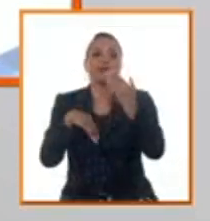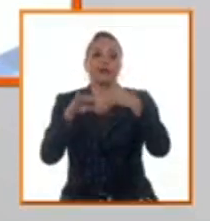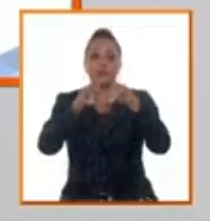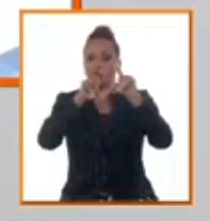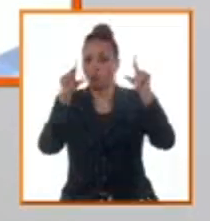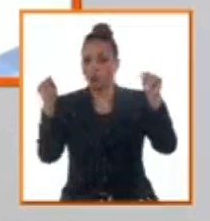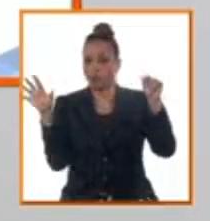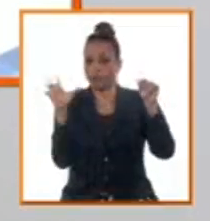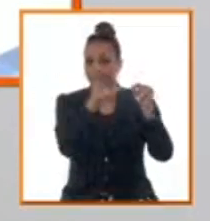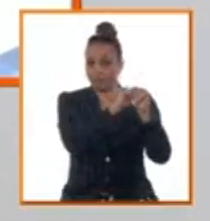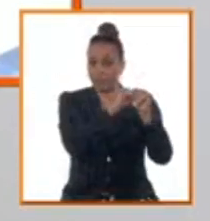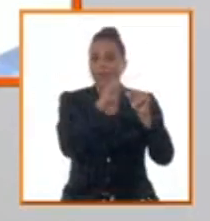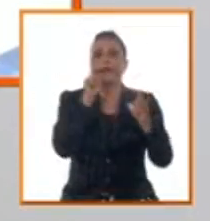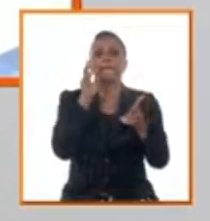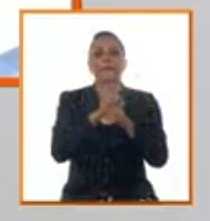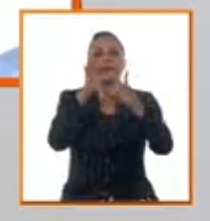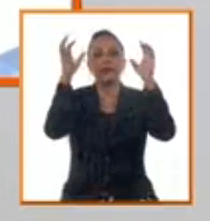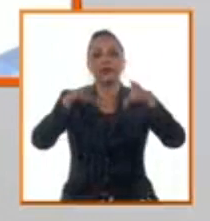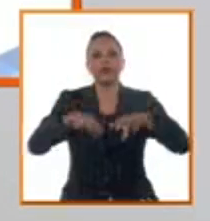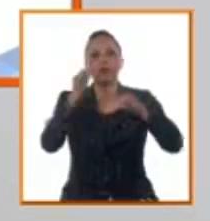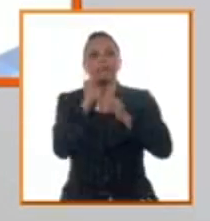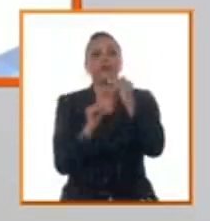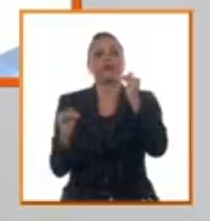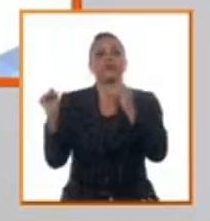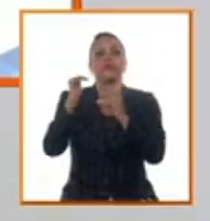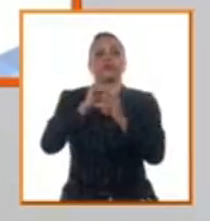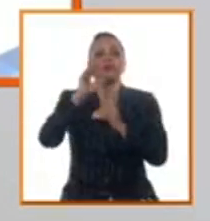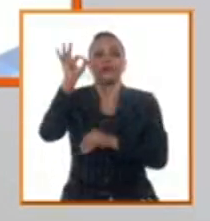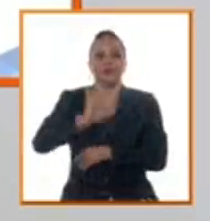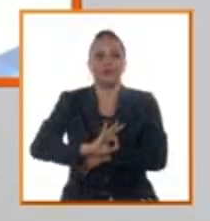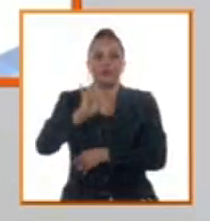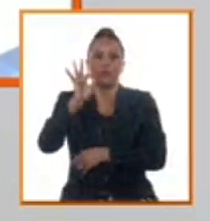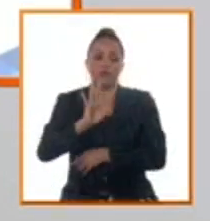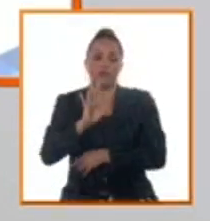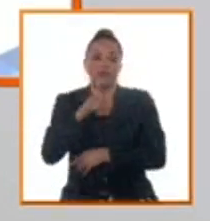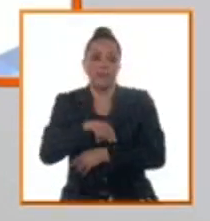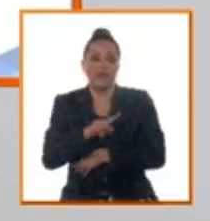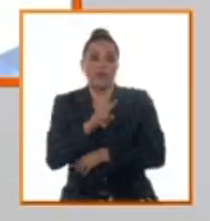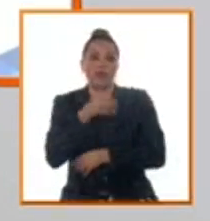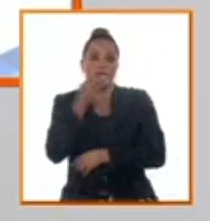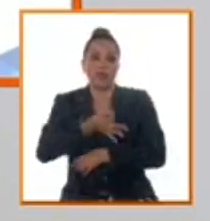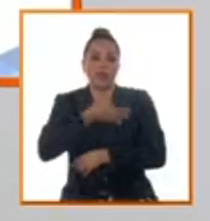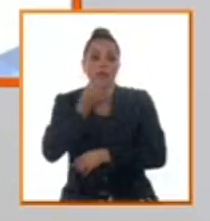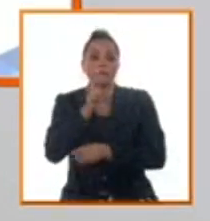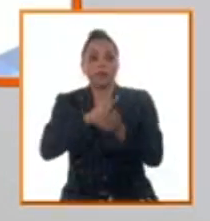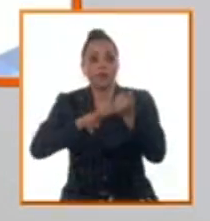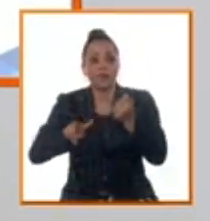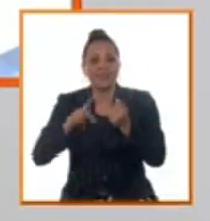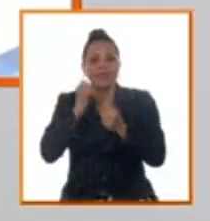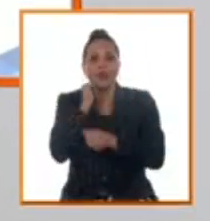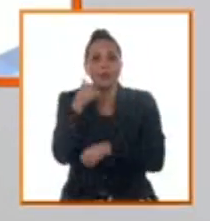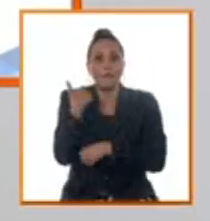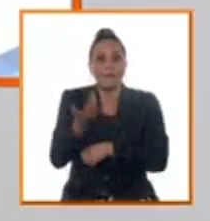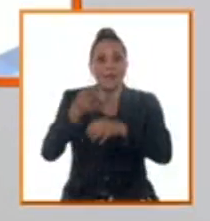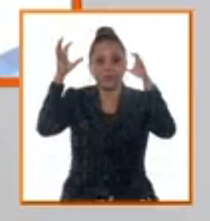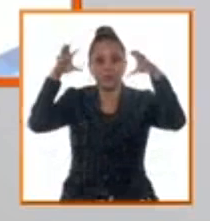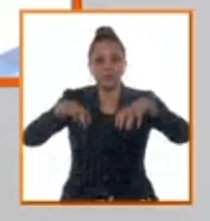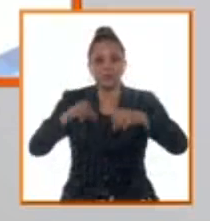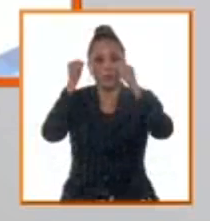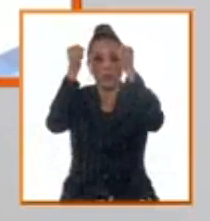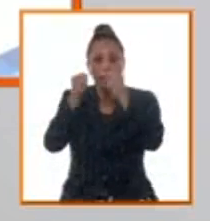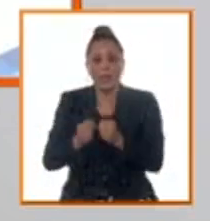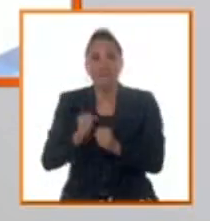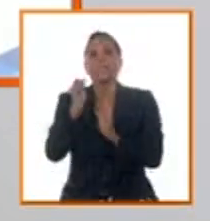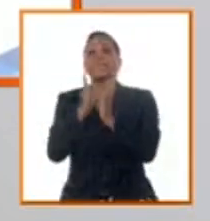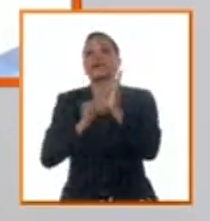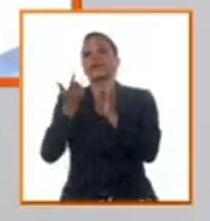lluvia comienza a ocurrir por encima del promedio histórico, pero para estas provincias que recibieron el impacto de las lluvias intensas en junio,